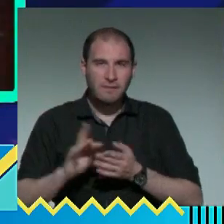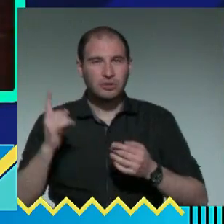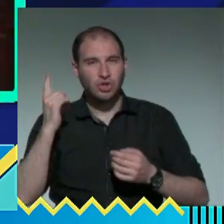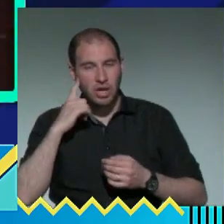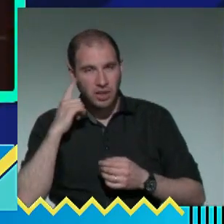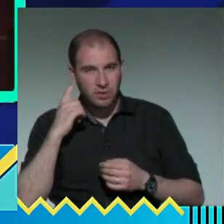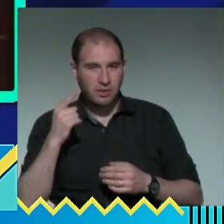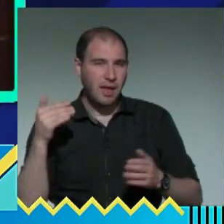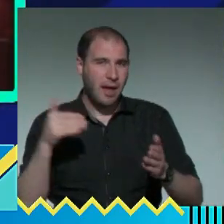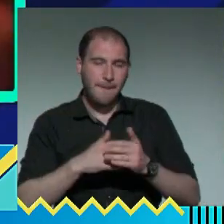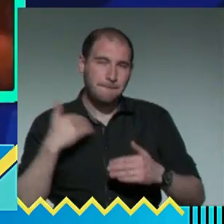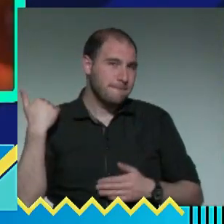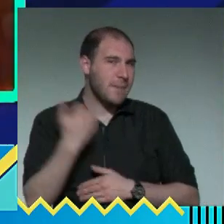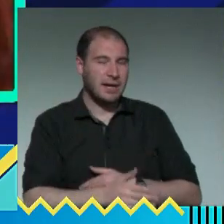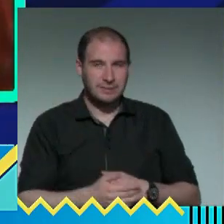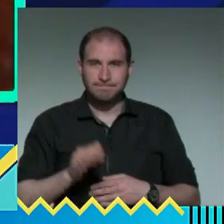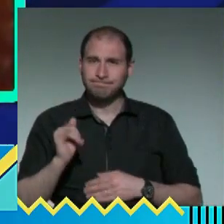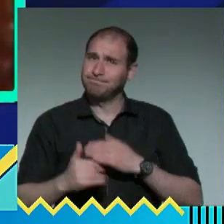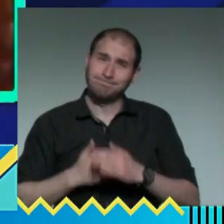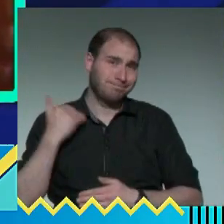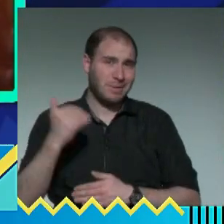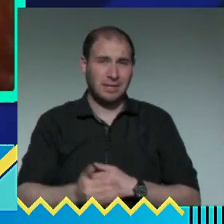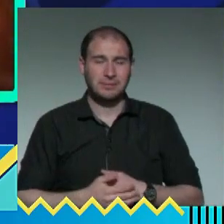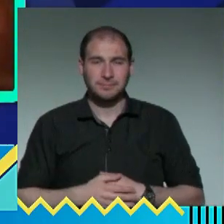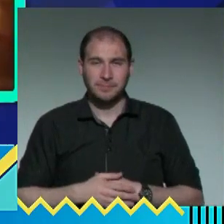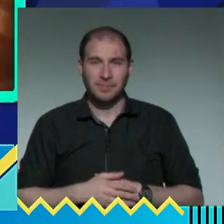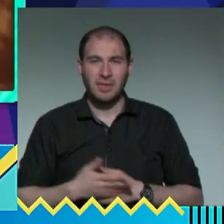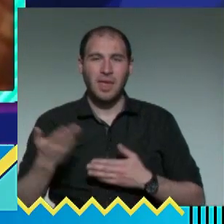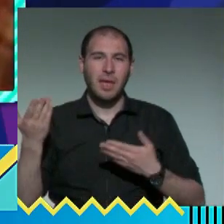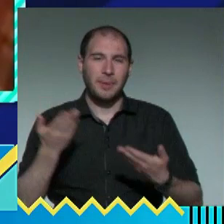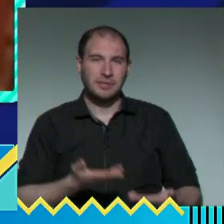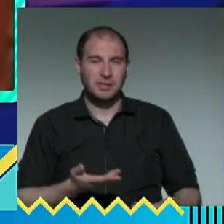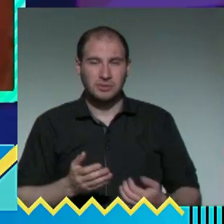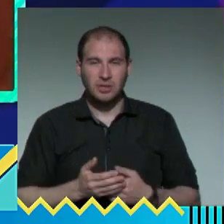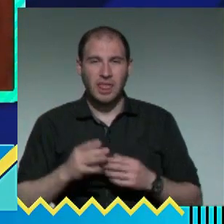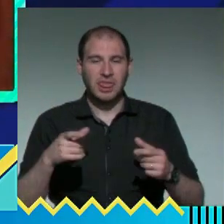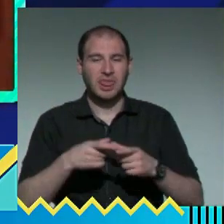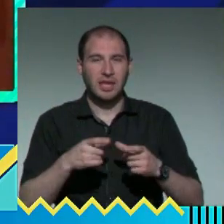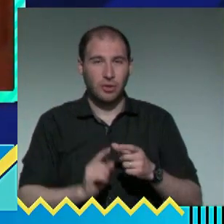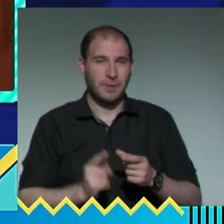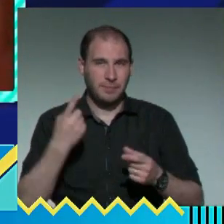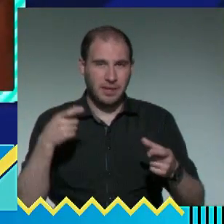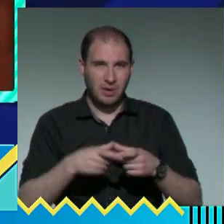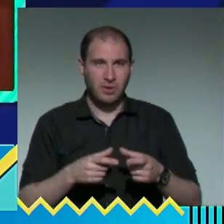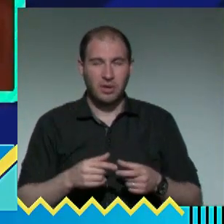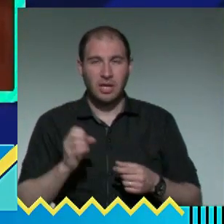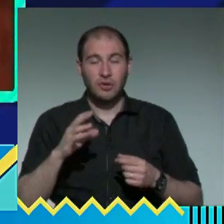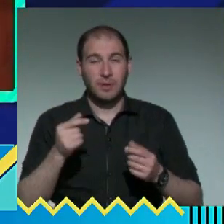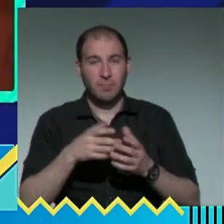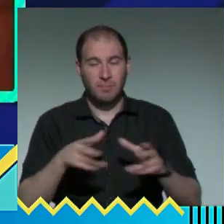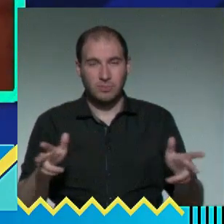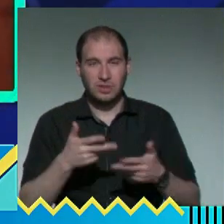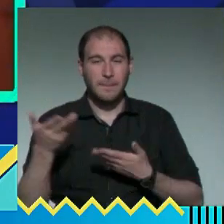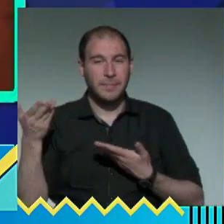sonidos. Rompieron ahí también, fueron rompieron todo, desde la presentación del disco, del primer disco, el que tiene el nombre de la banda,